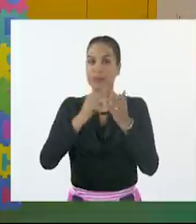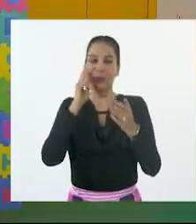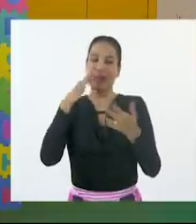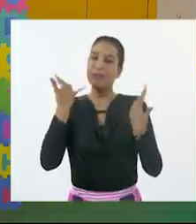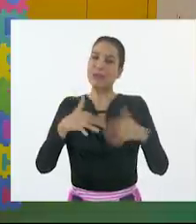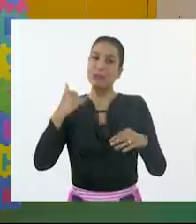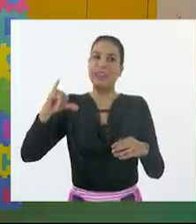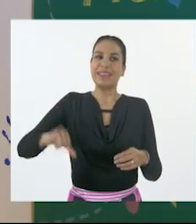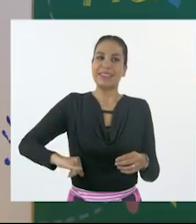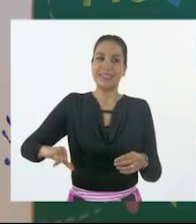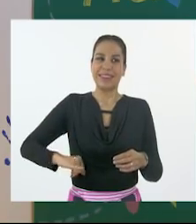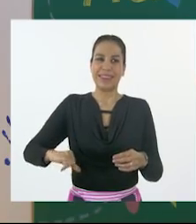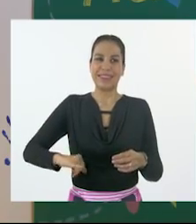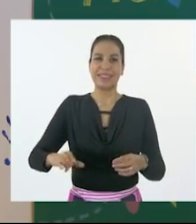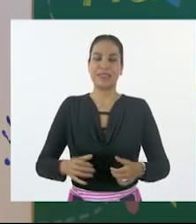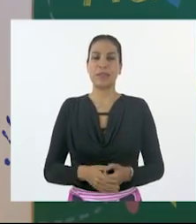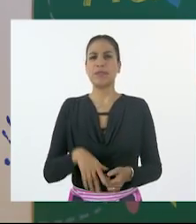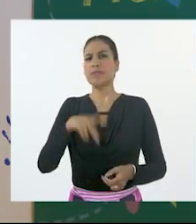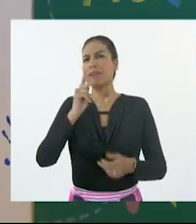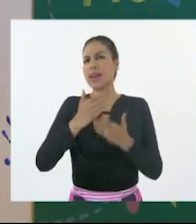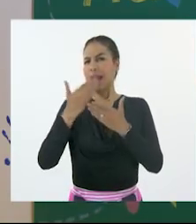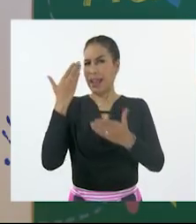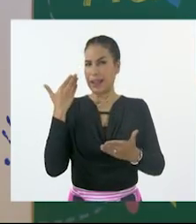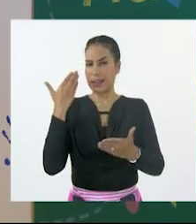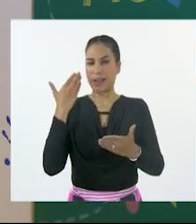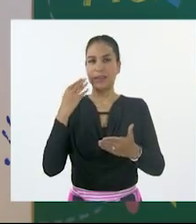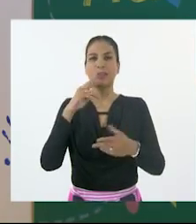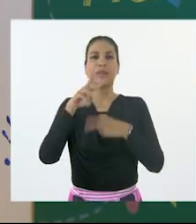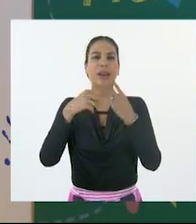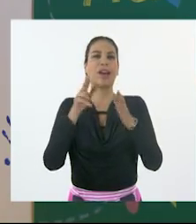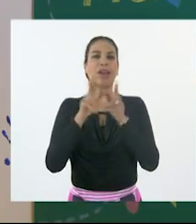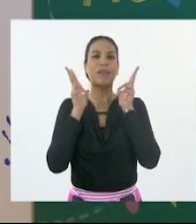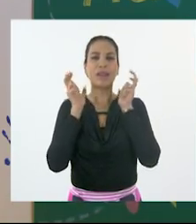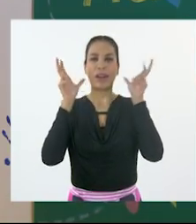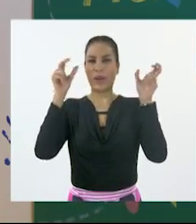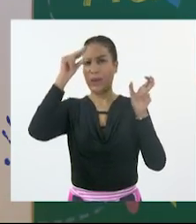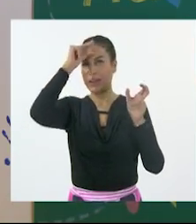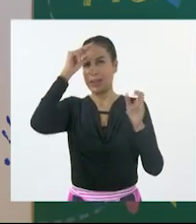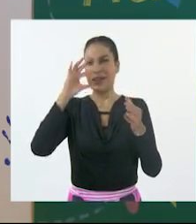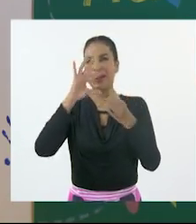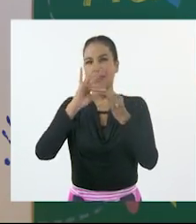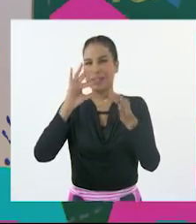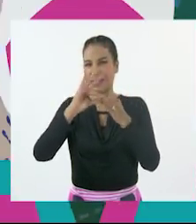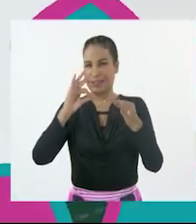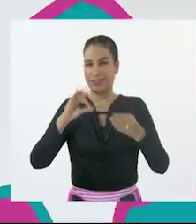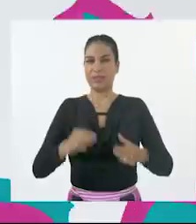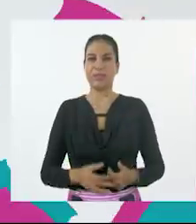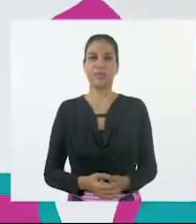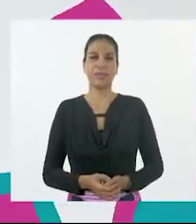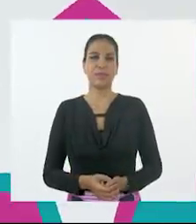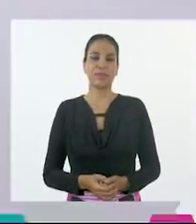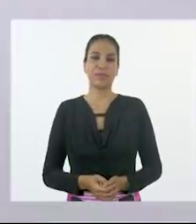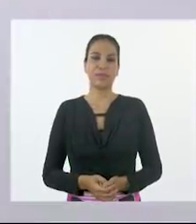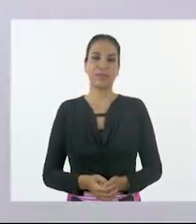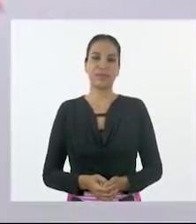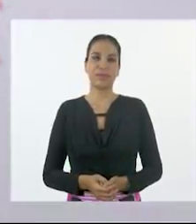muy interesante. Pero antes de eso, vamos con Ajolisto, que tiene algo que decirnos.